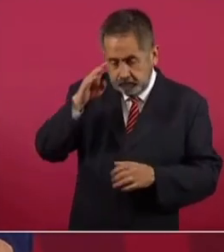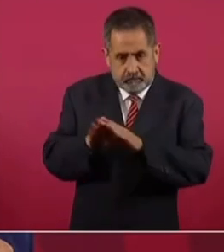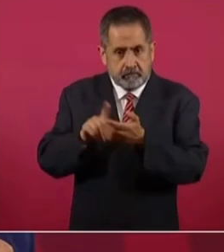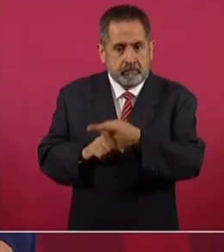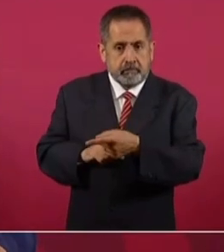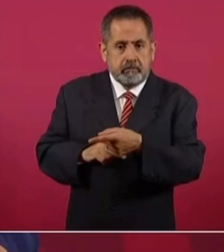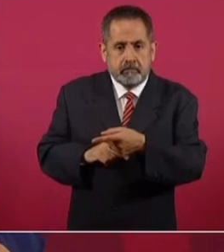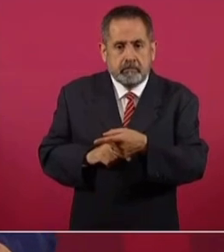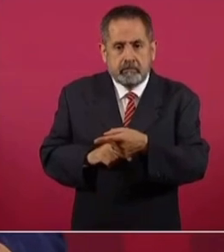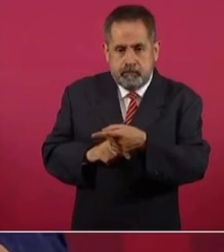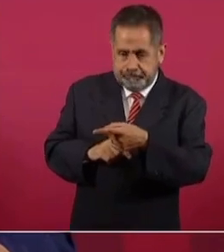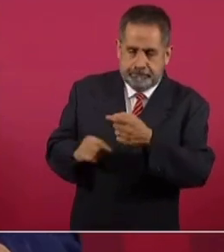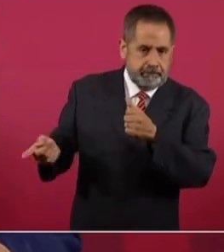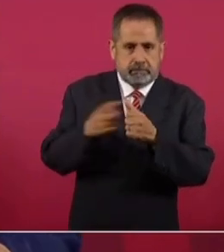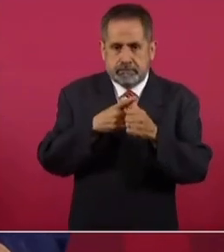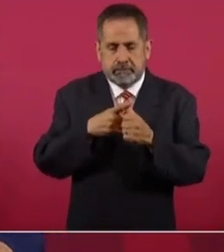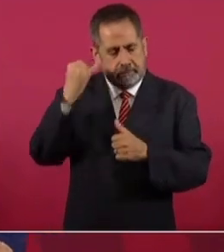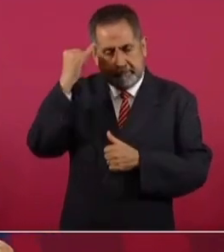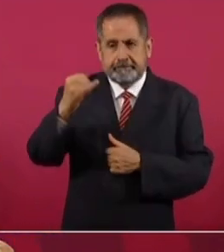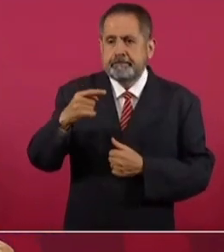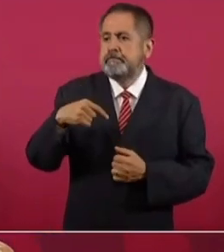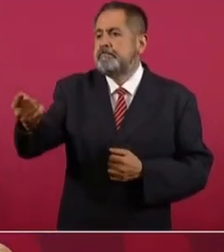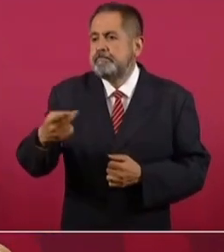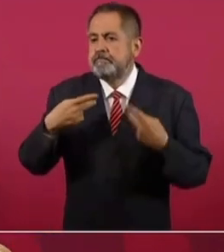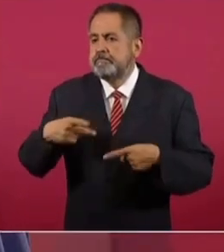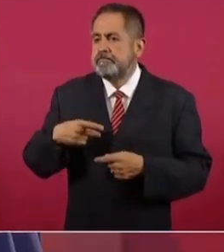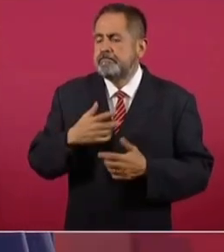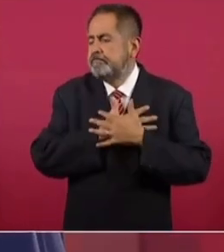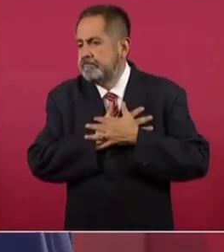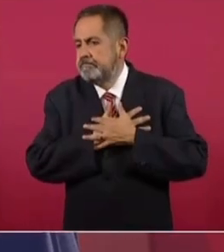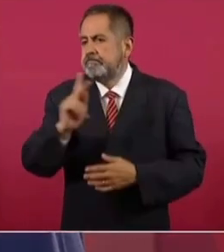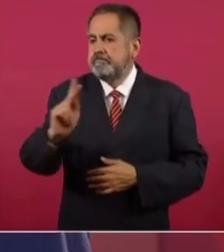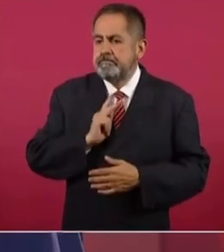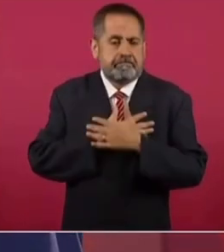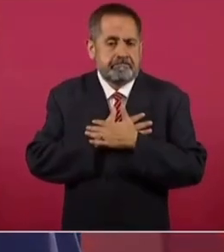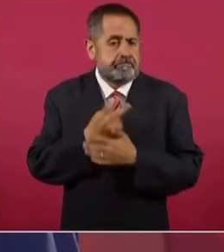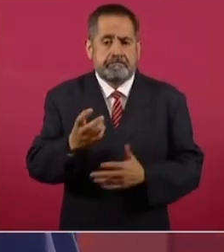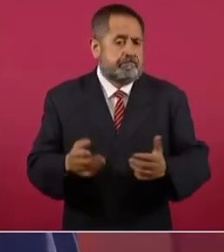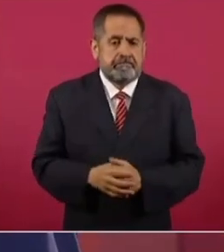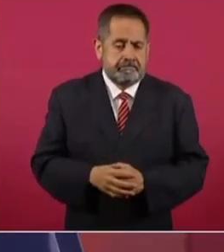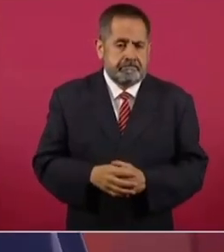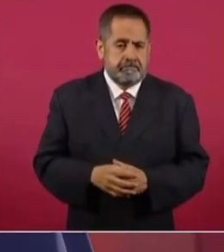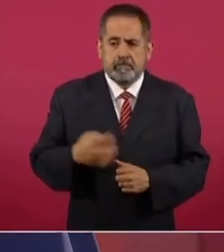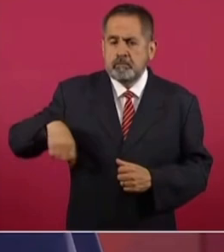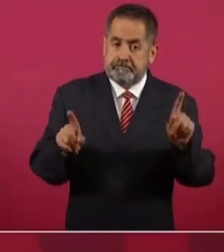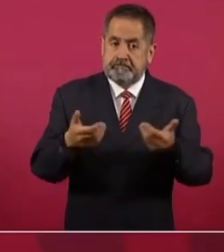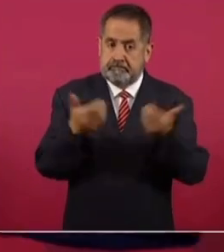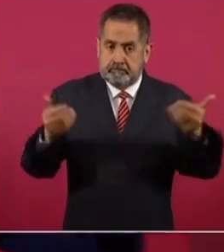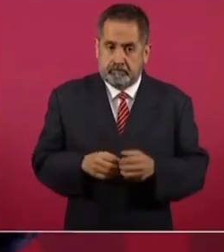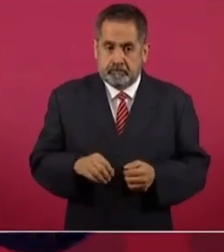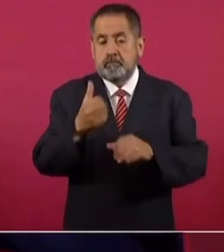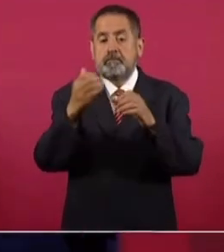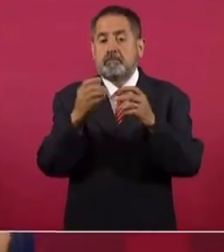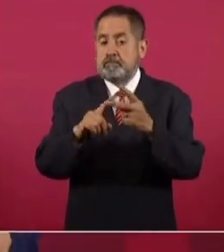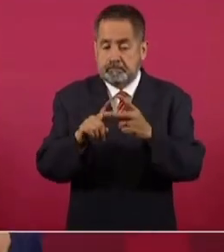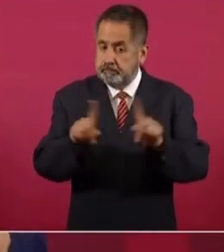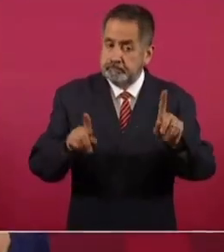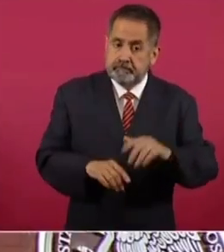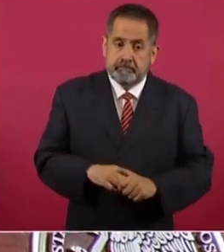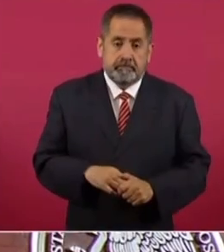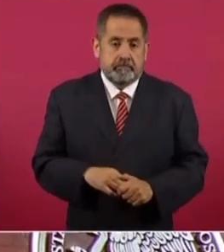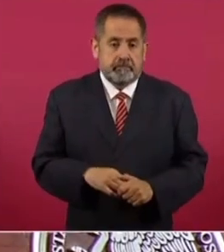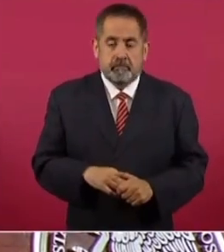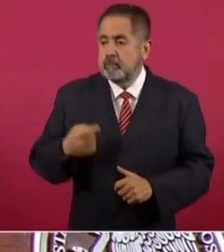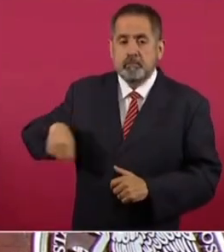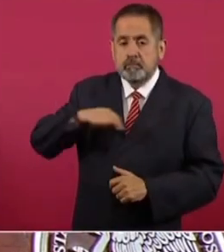de aplicarse el principio universal del amor al prójimo no somos hipócritas otra cosa que viene